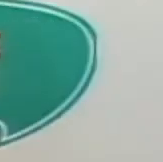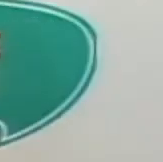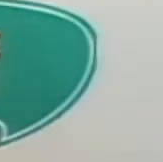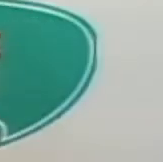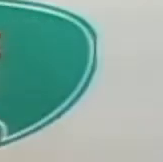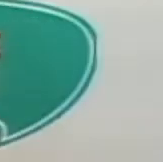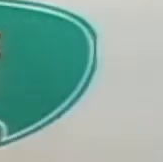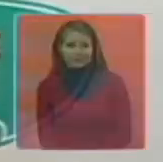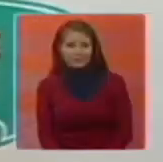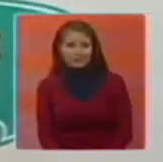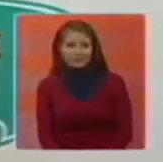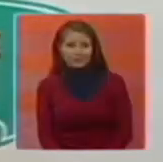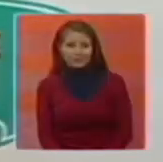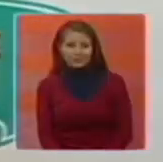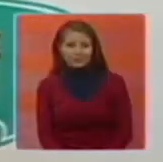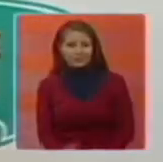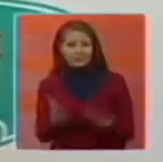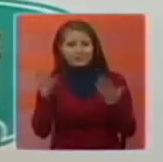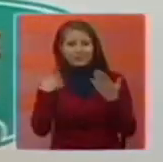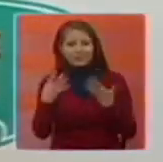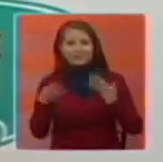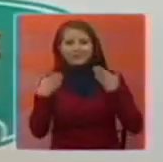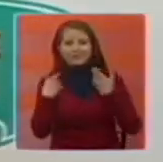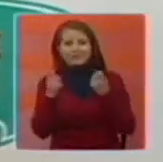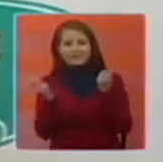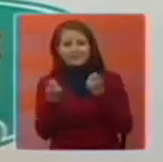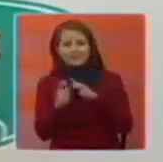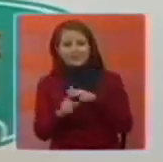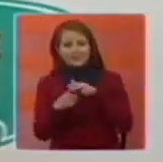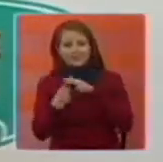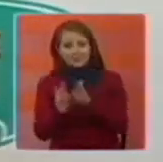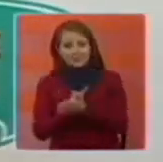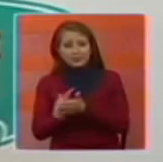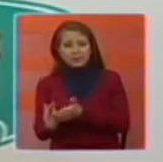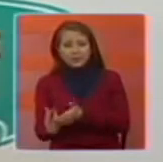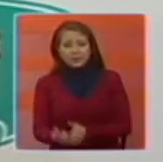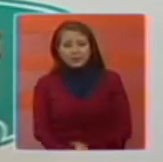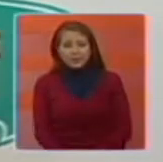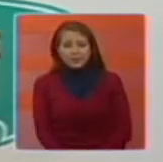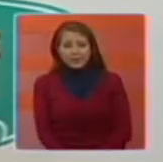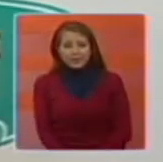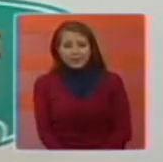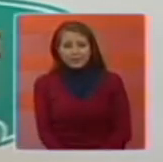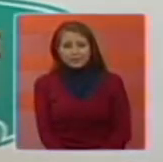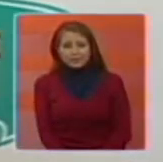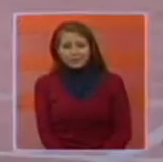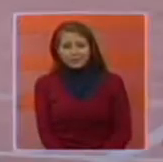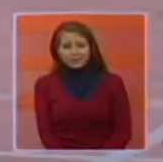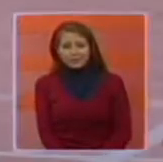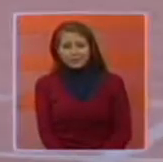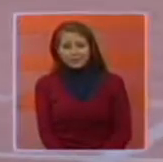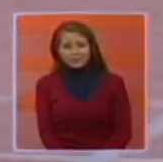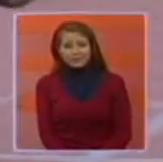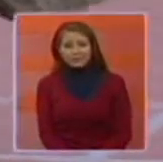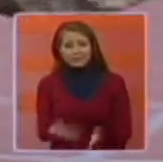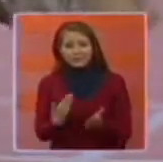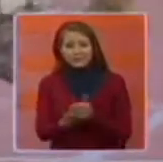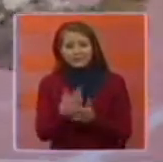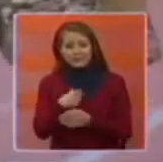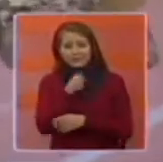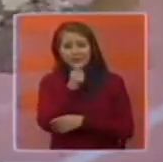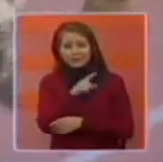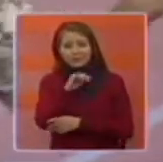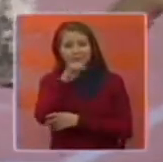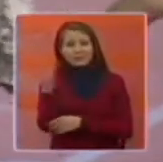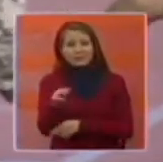¡Y que viva Guayaquil! ¡Muy buenos días! ¡Feliz inicio de semana! ¡Viva, Julito! Ve, usted que también...